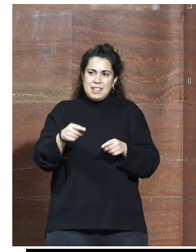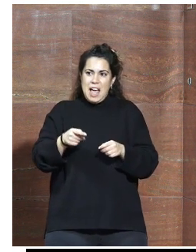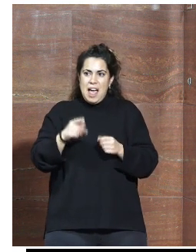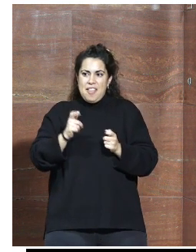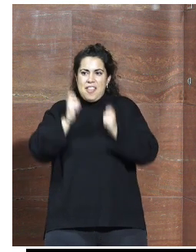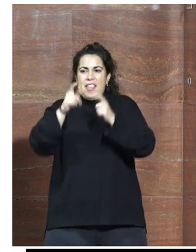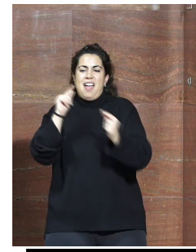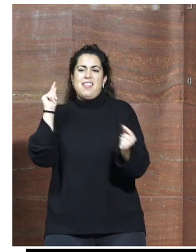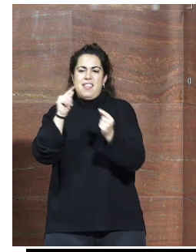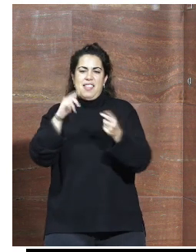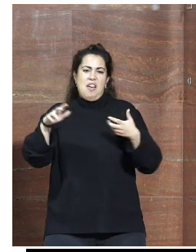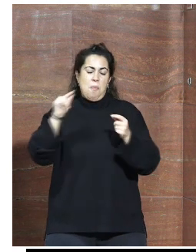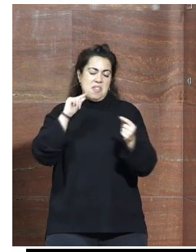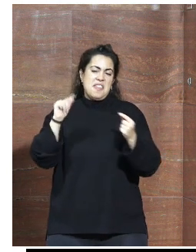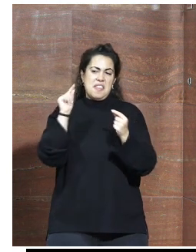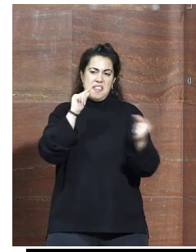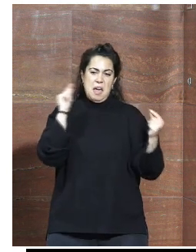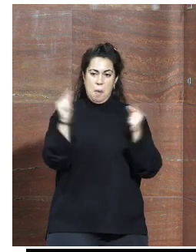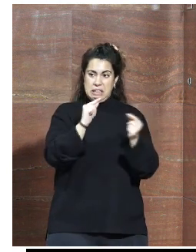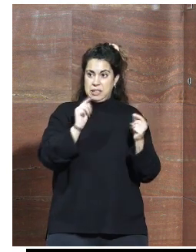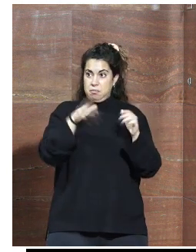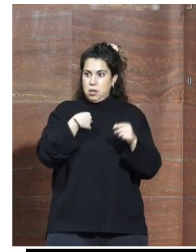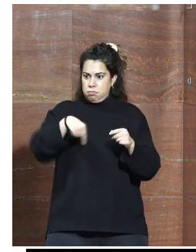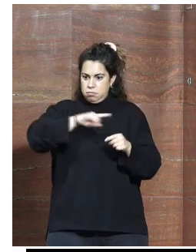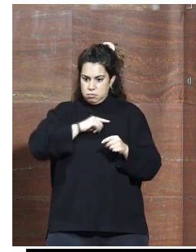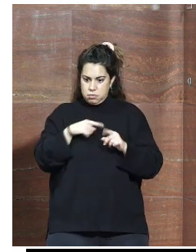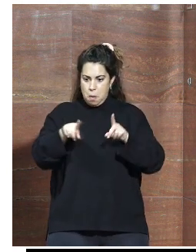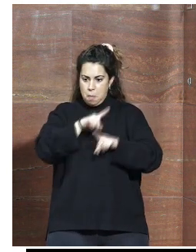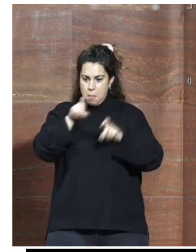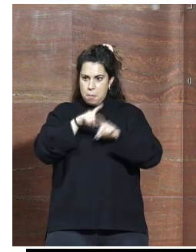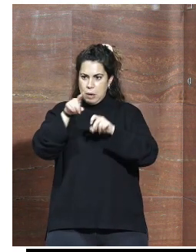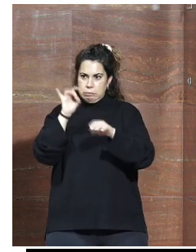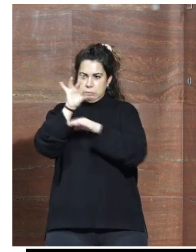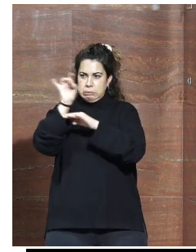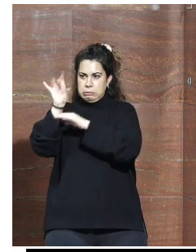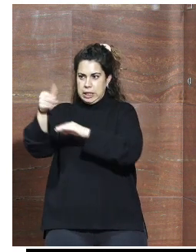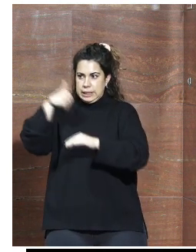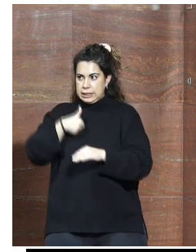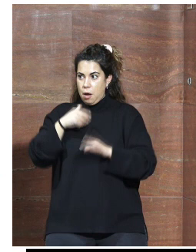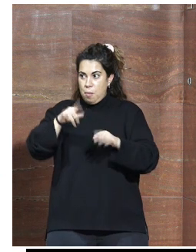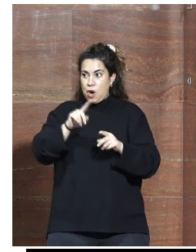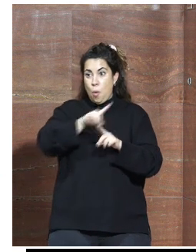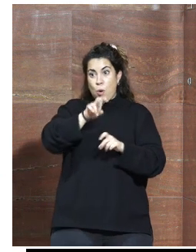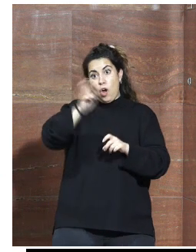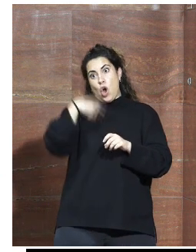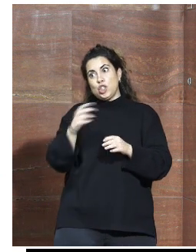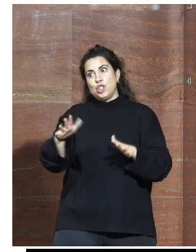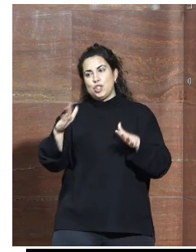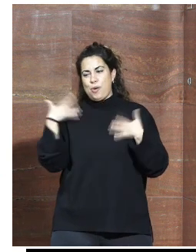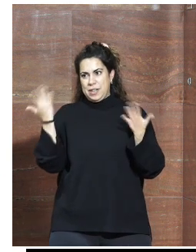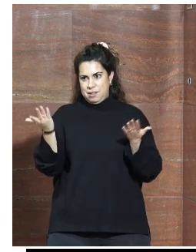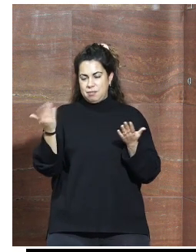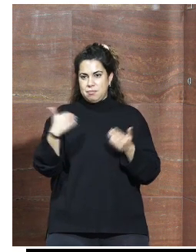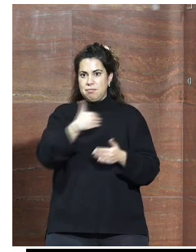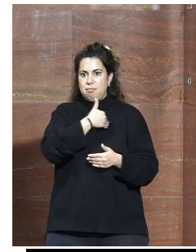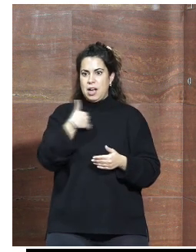debate. Entonces, hemos generado una serie de preguntas que os he enviado, pero algunas serán sorpresa. O sea, que iremos